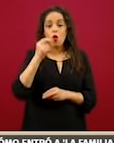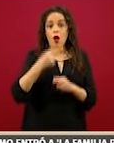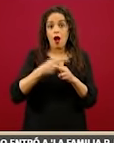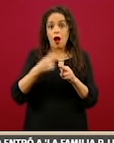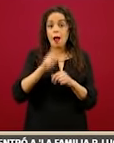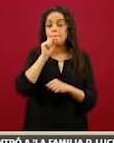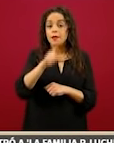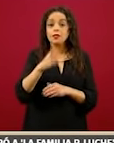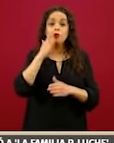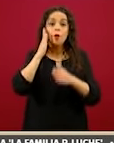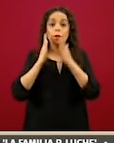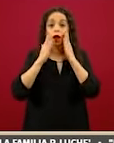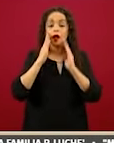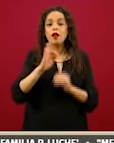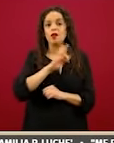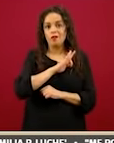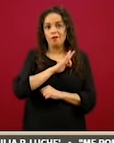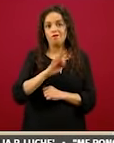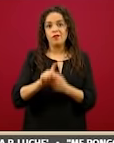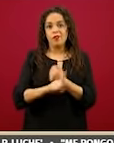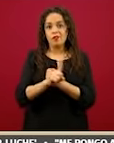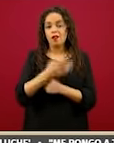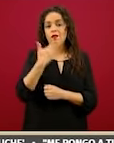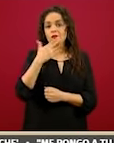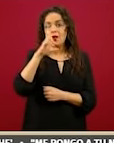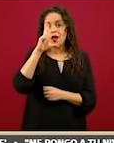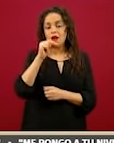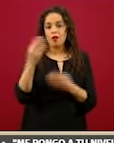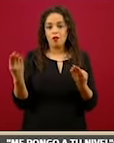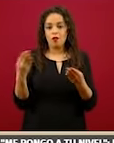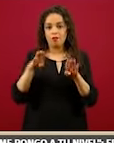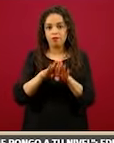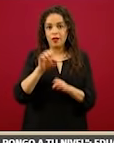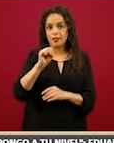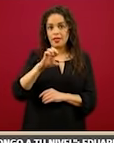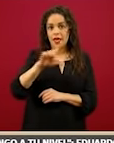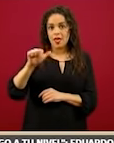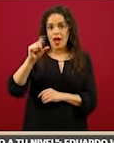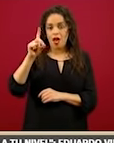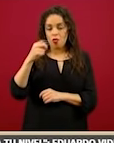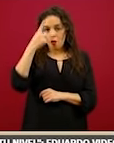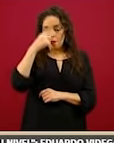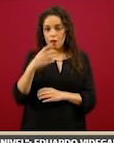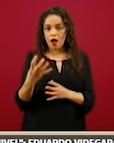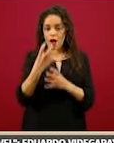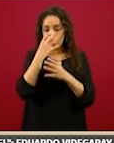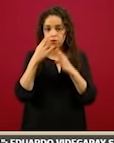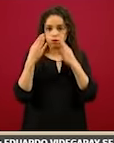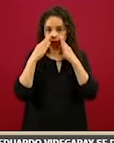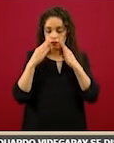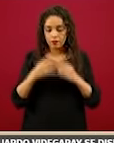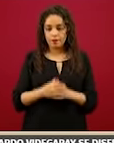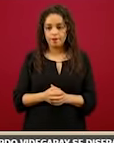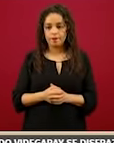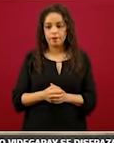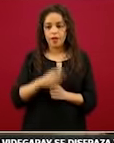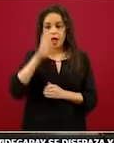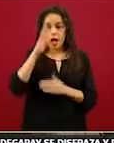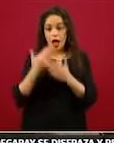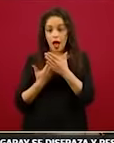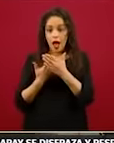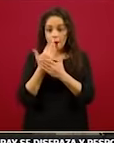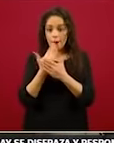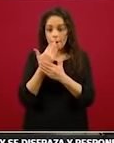interferir en el sellado de estos respiradores. Y abajo de ese respirador tienen una mascarilla quirúrgica.